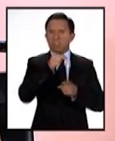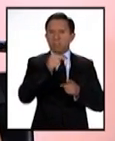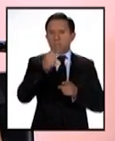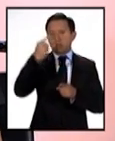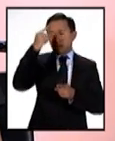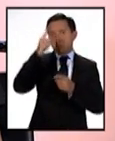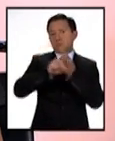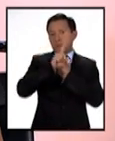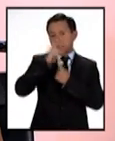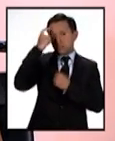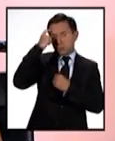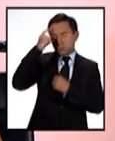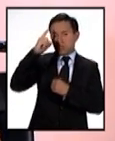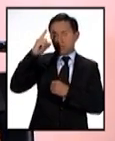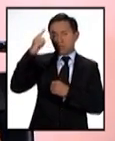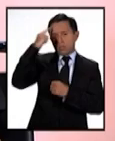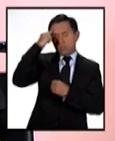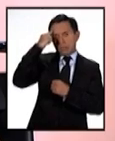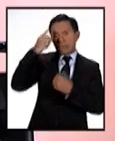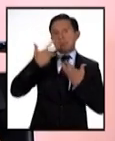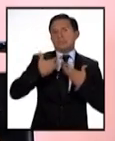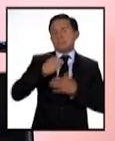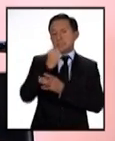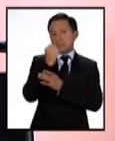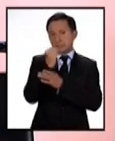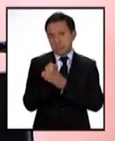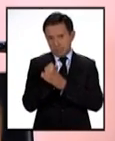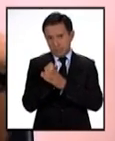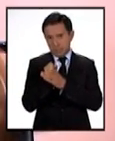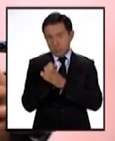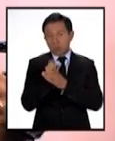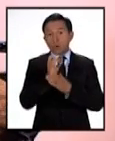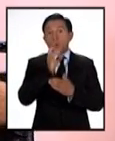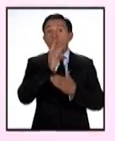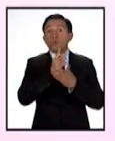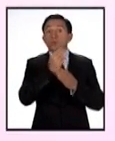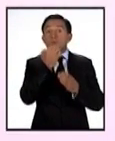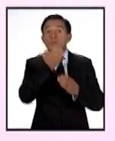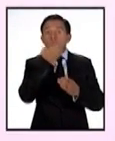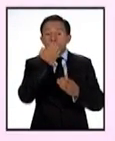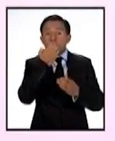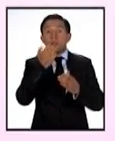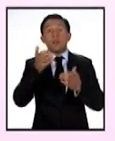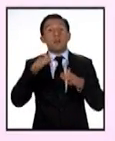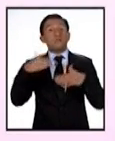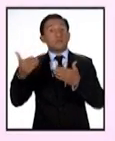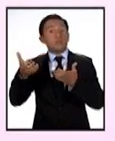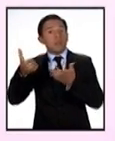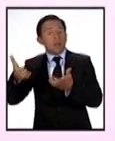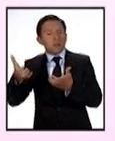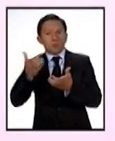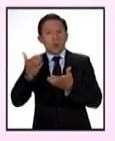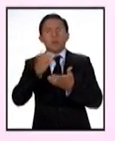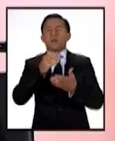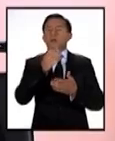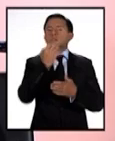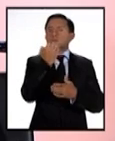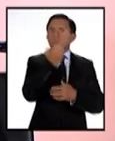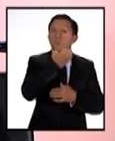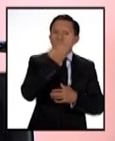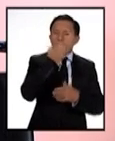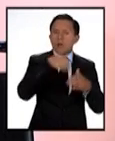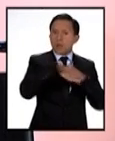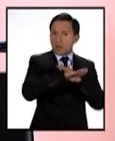solo la pelea callejera en los entornos, es el salón de clases, es la relación o la convivencia en el